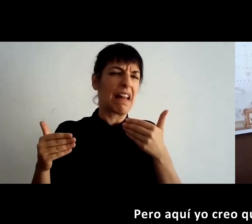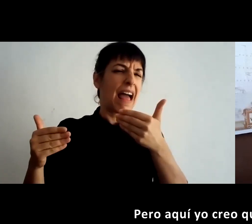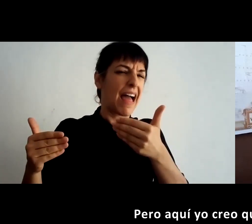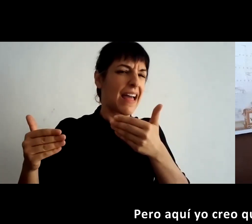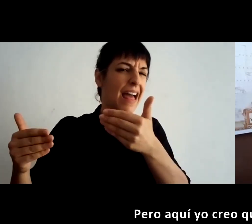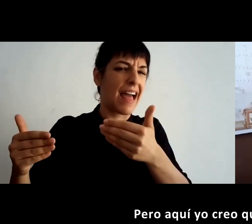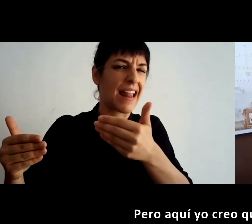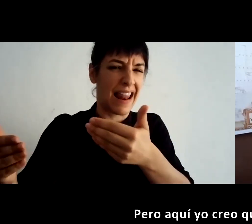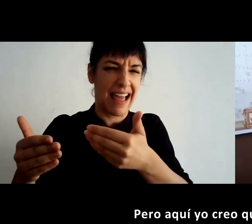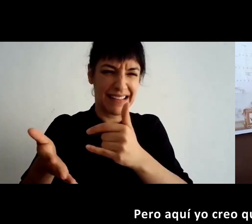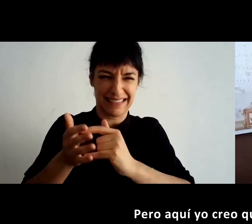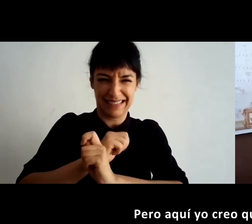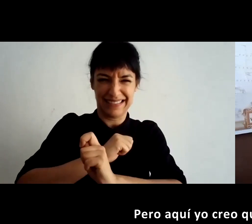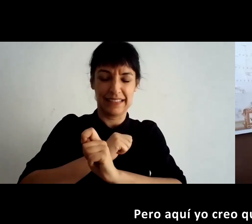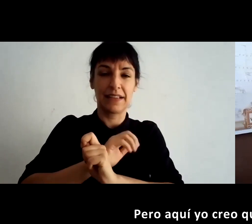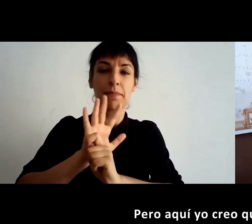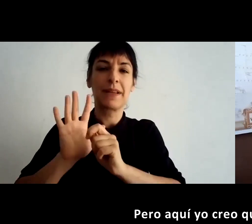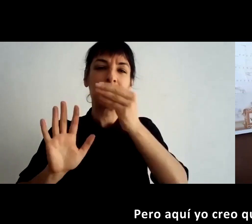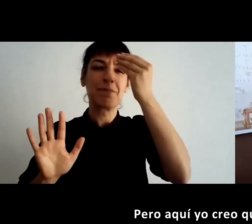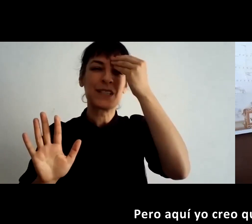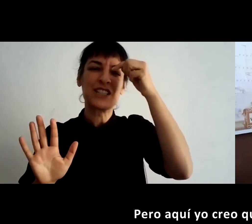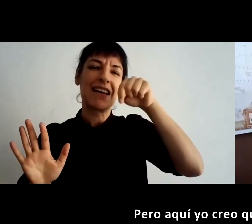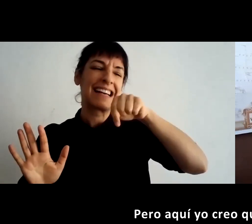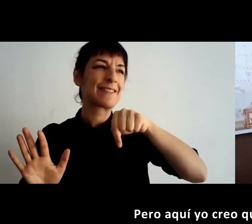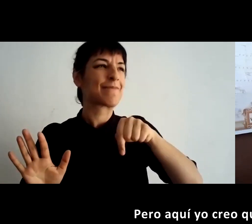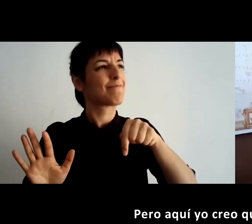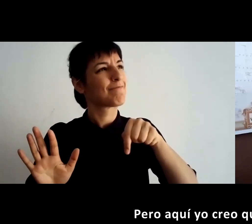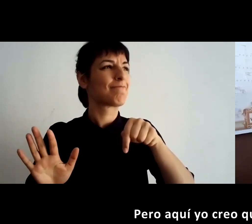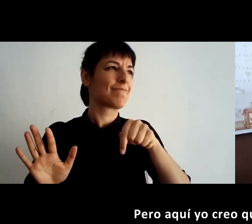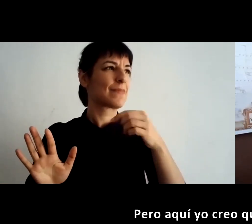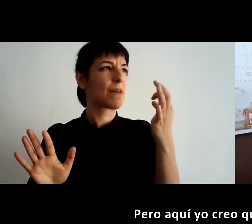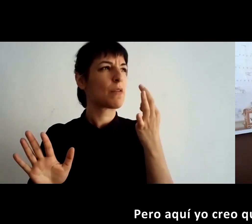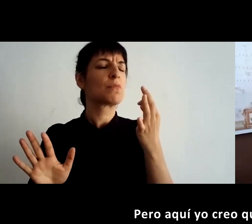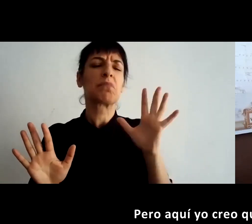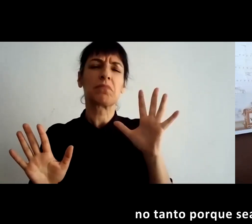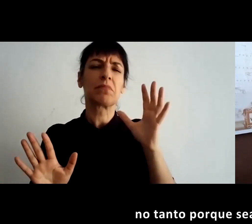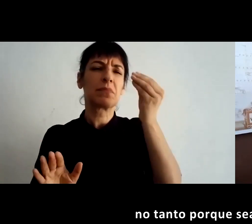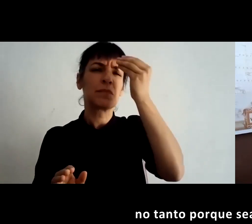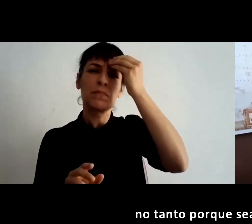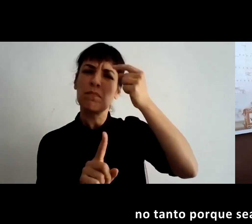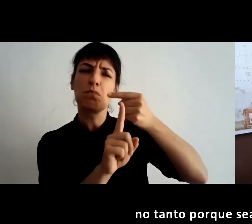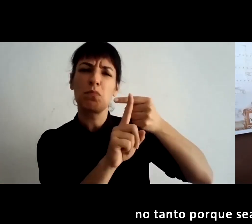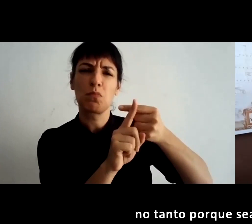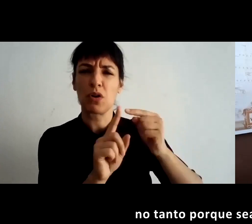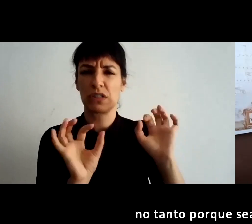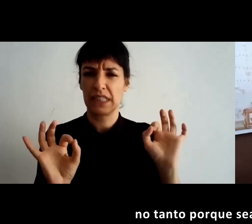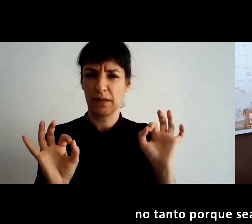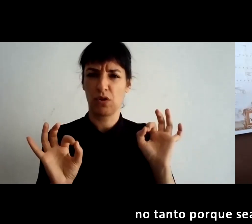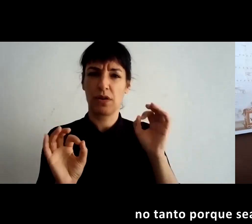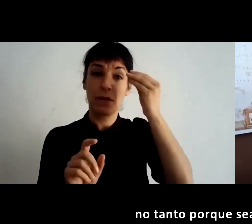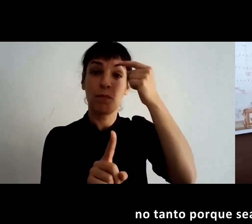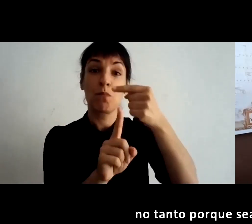que tendríamos que practicar un cierto optimismo, no tanto porque